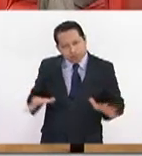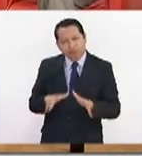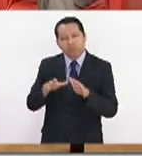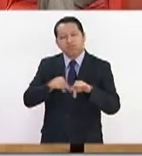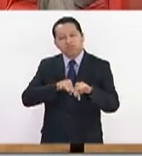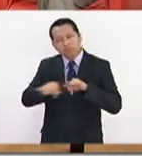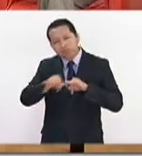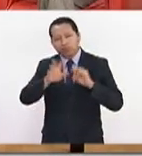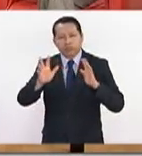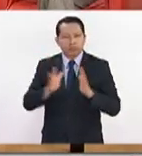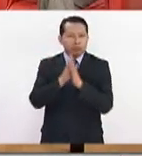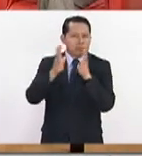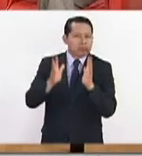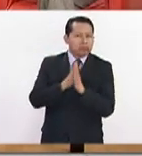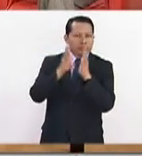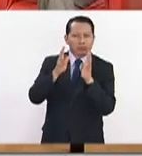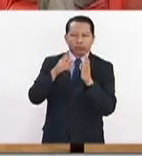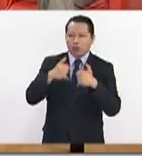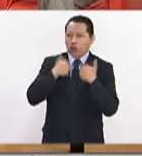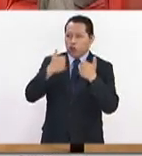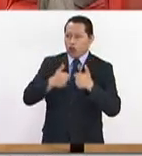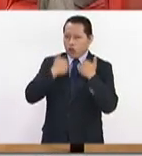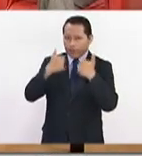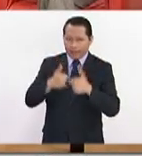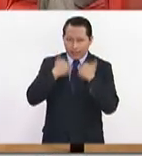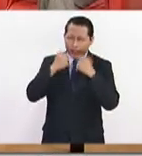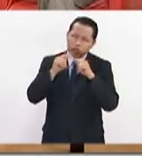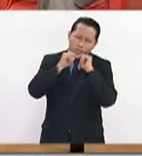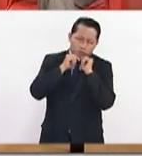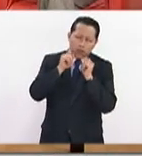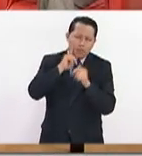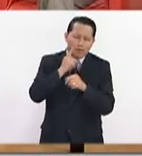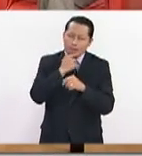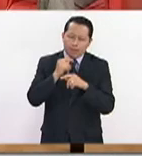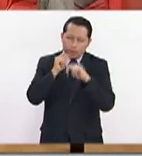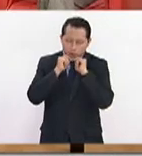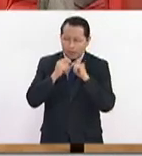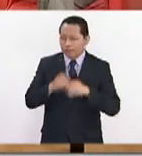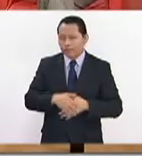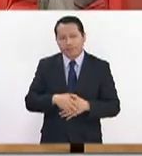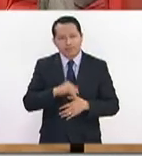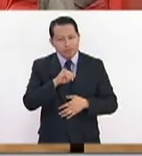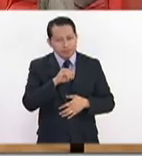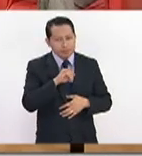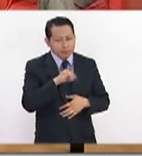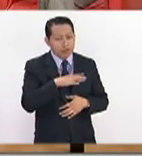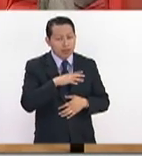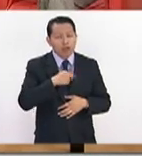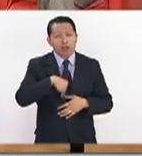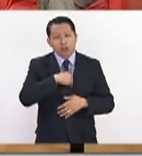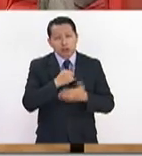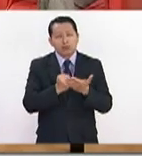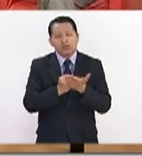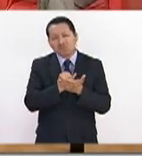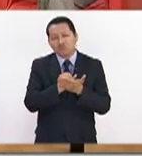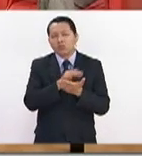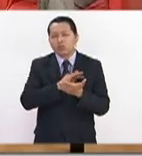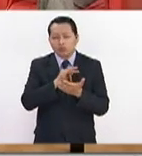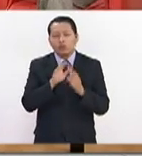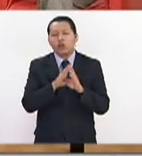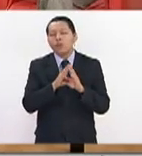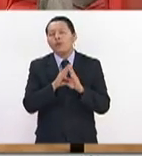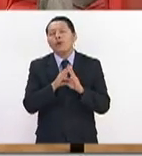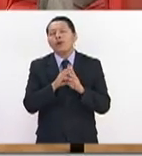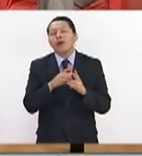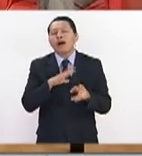la participación de los jóvenes independientemente del género al que pertenezcan. Así es, nosotros hemos apostado también por el